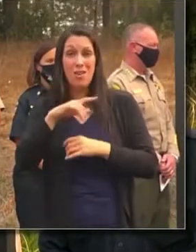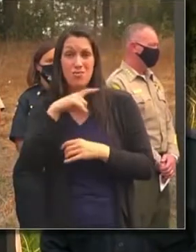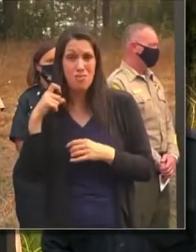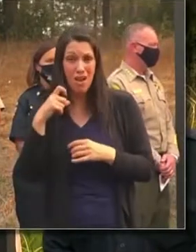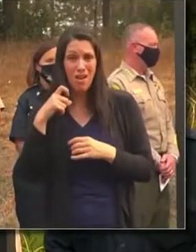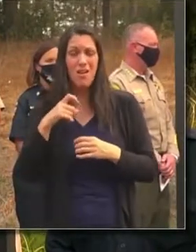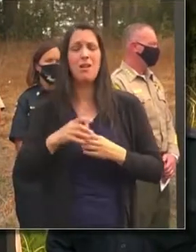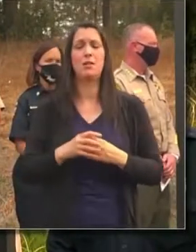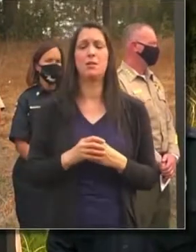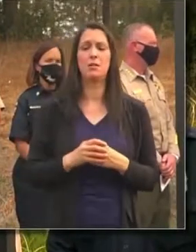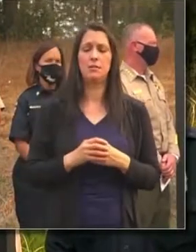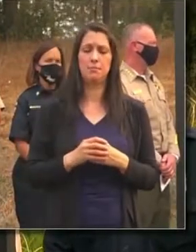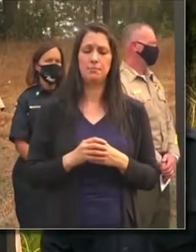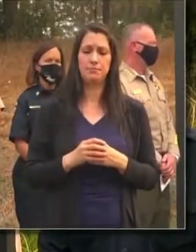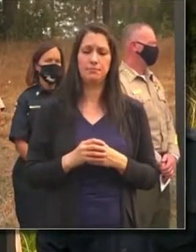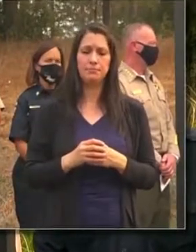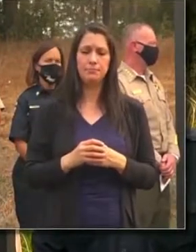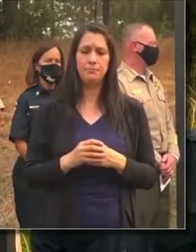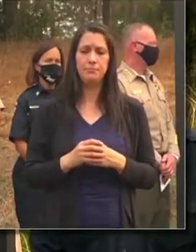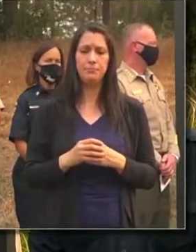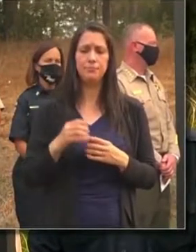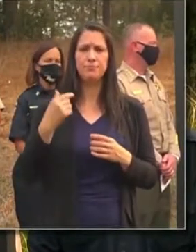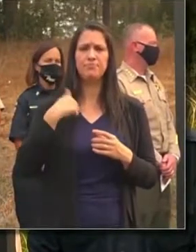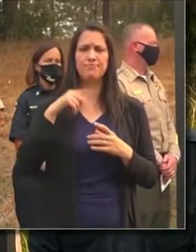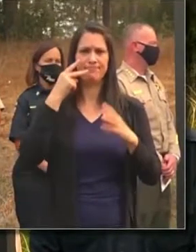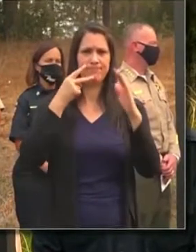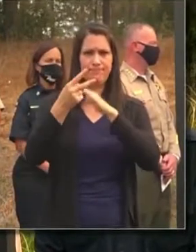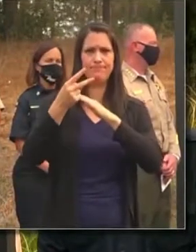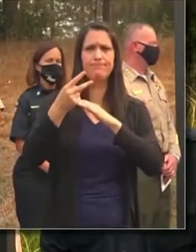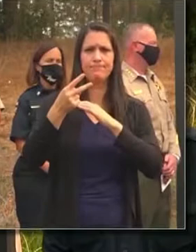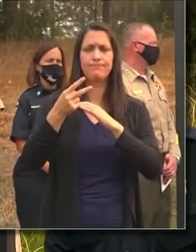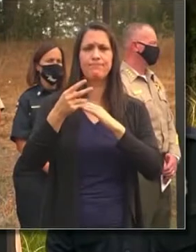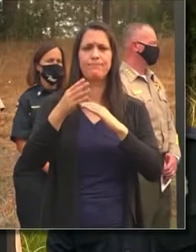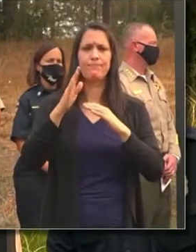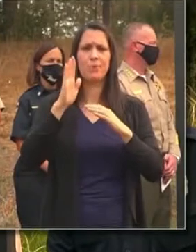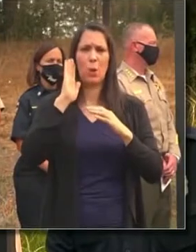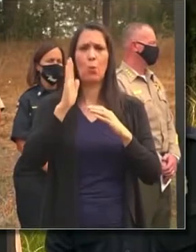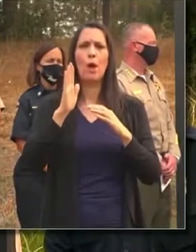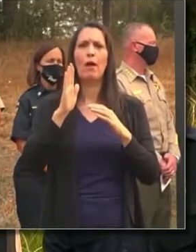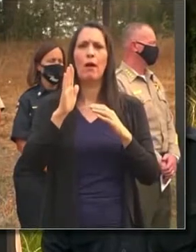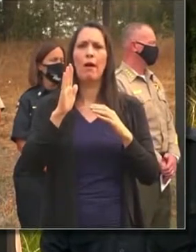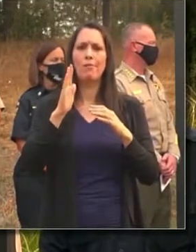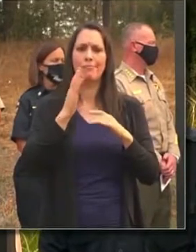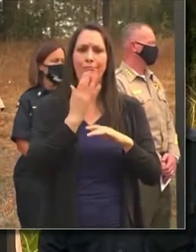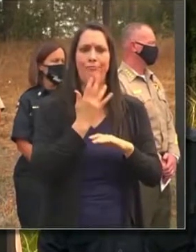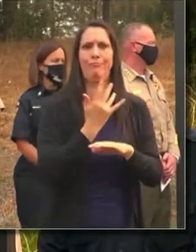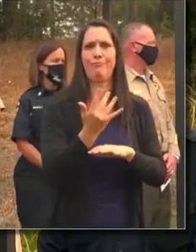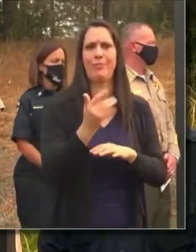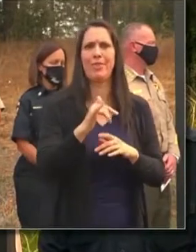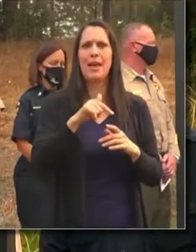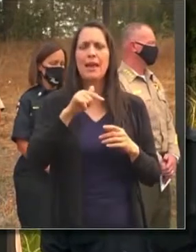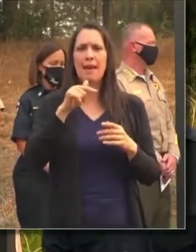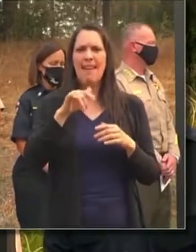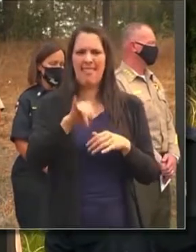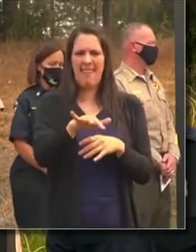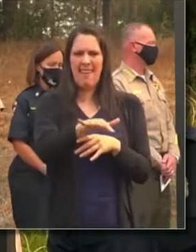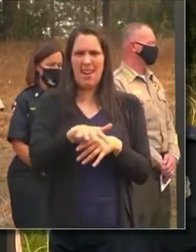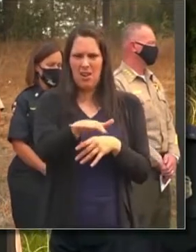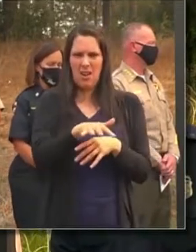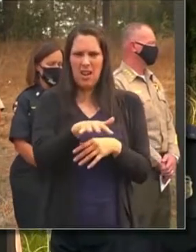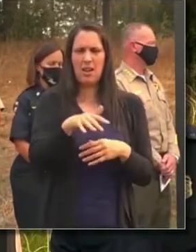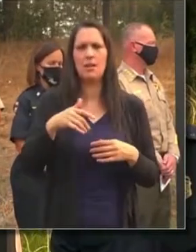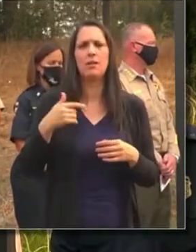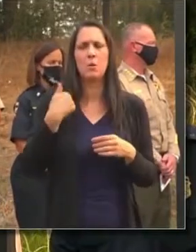altas y la sequía esperamos que habrá un impacto en el piso del valle tenemos recursos